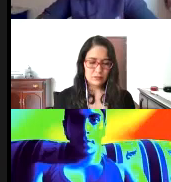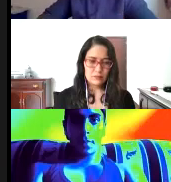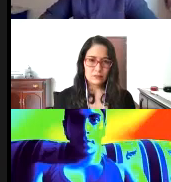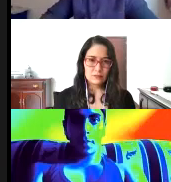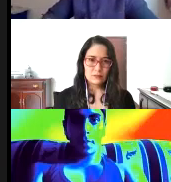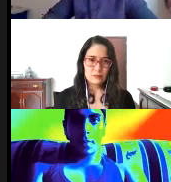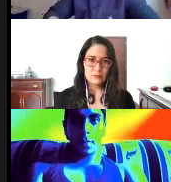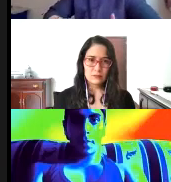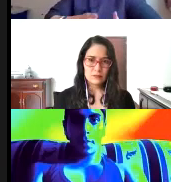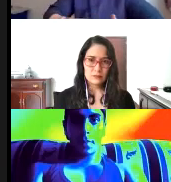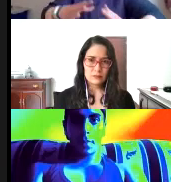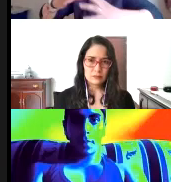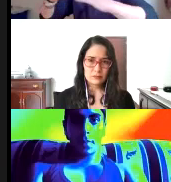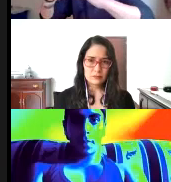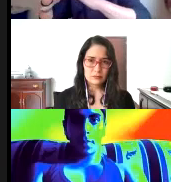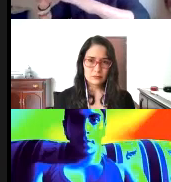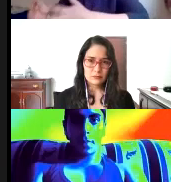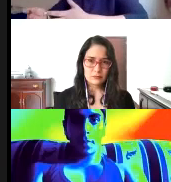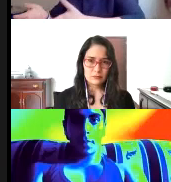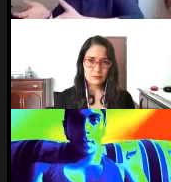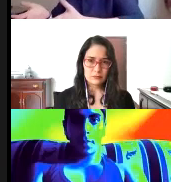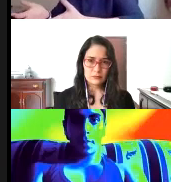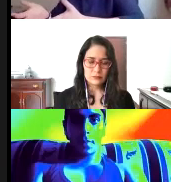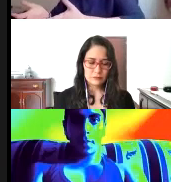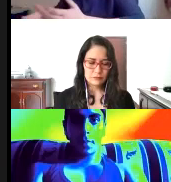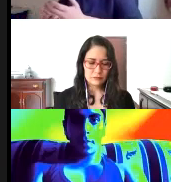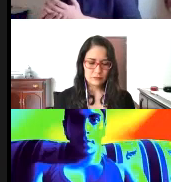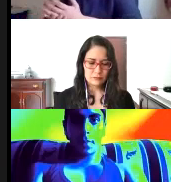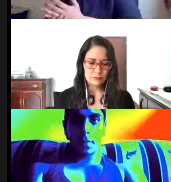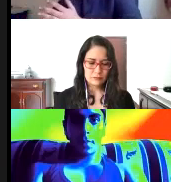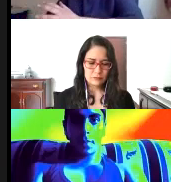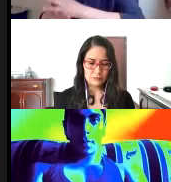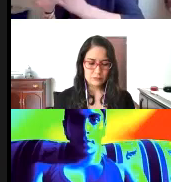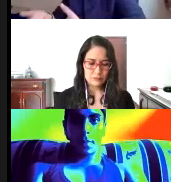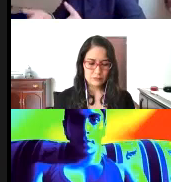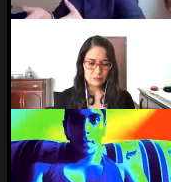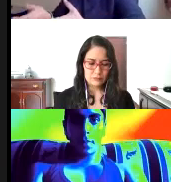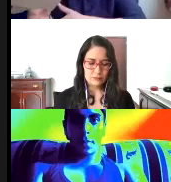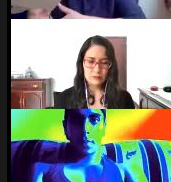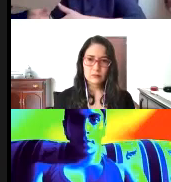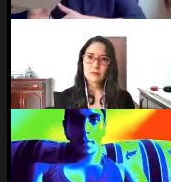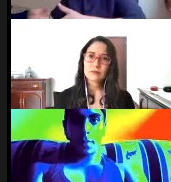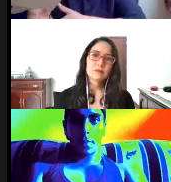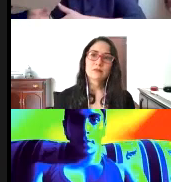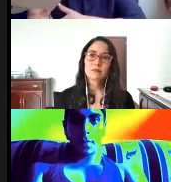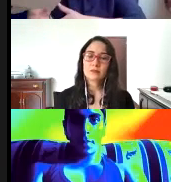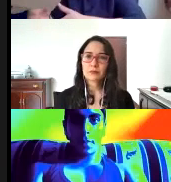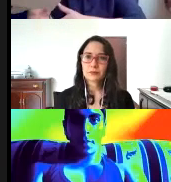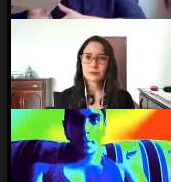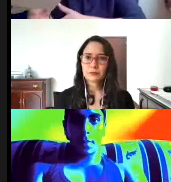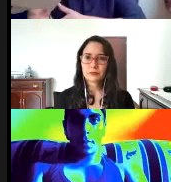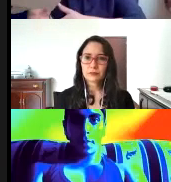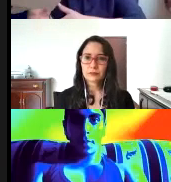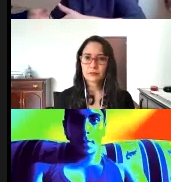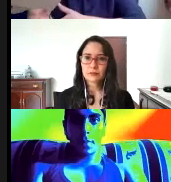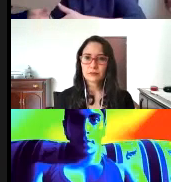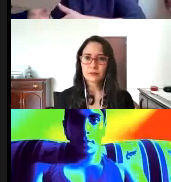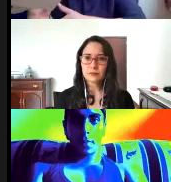oxígeno, entonces significa que ya pasamos a procesos anaeróbicos químicos de descomposición.